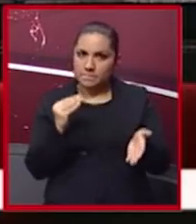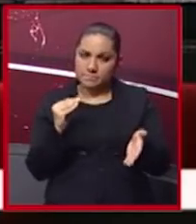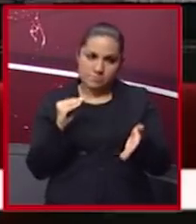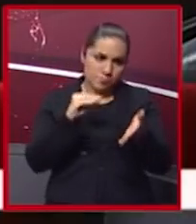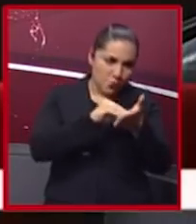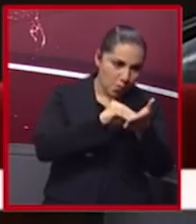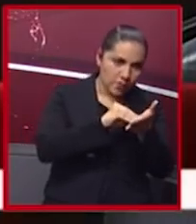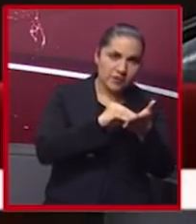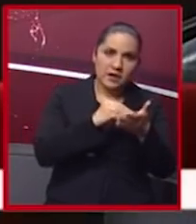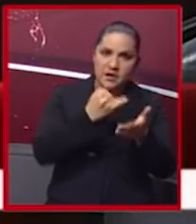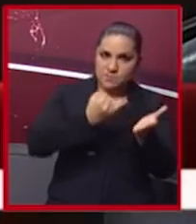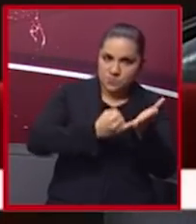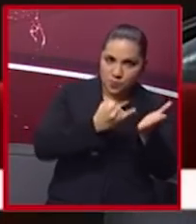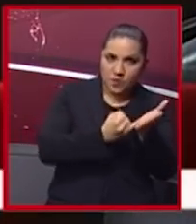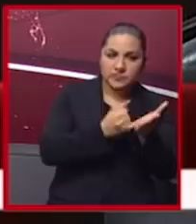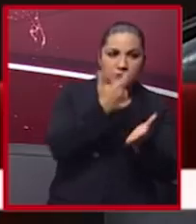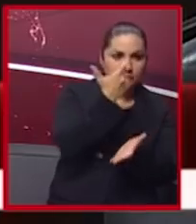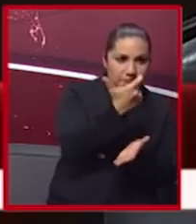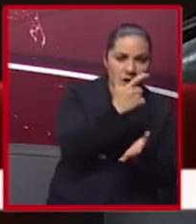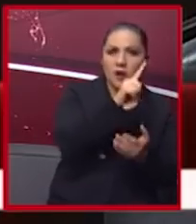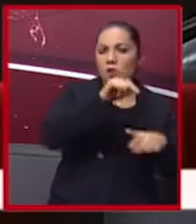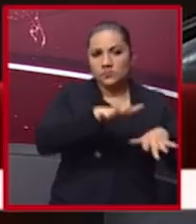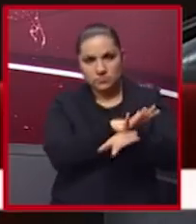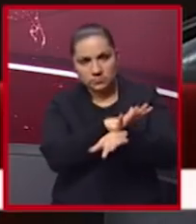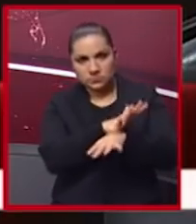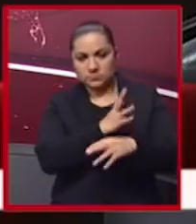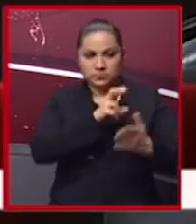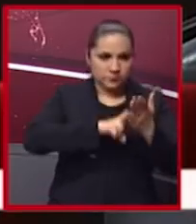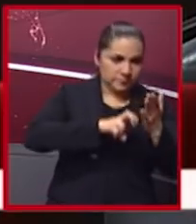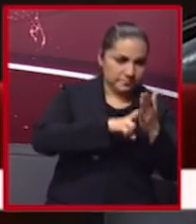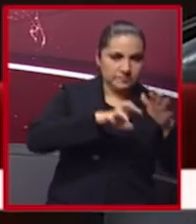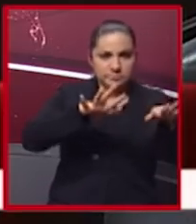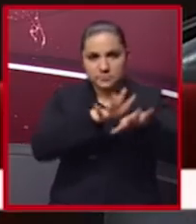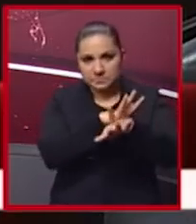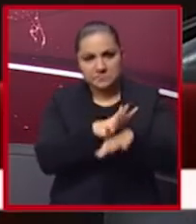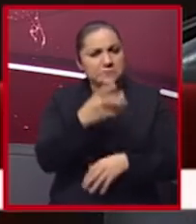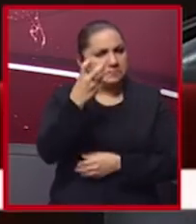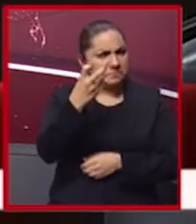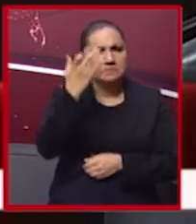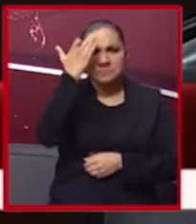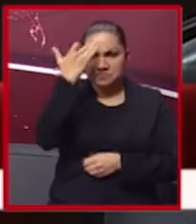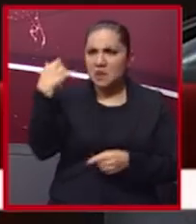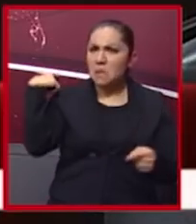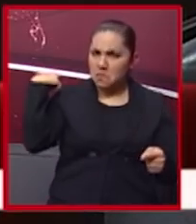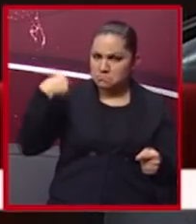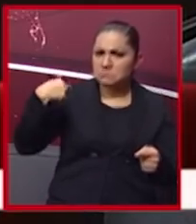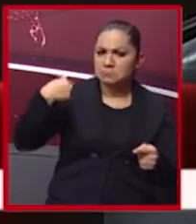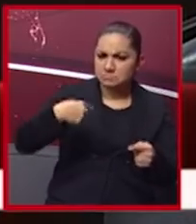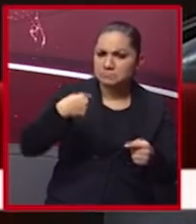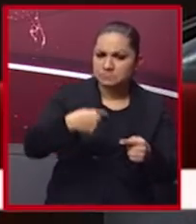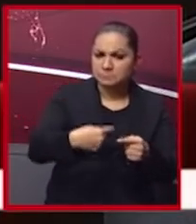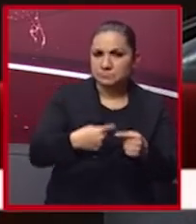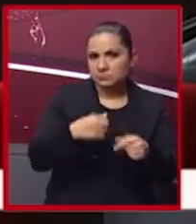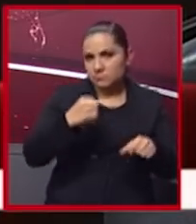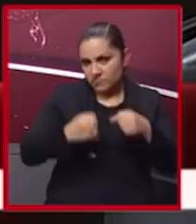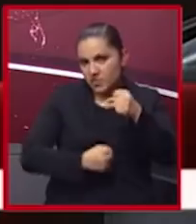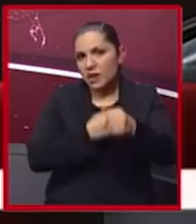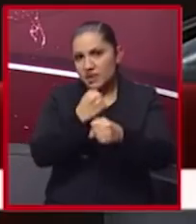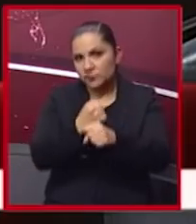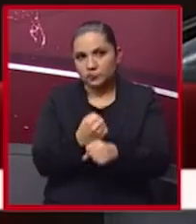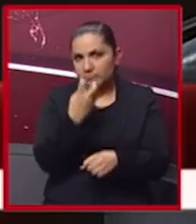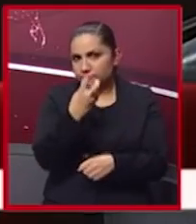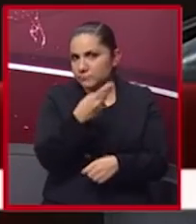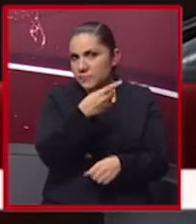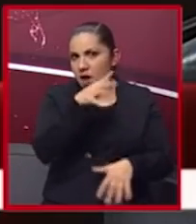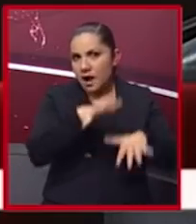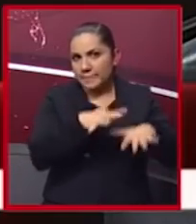del IVA. Y es por ello que a lo largo de muchos años ha habido estos brincos de arriba para abajo